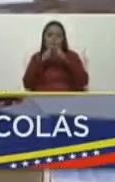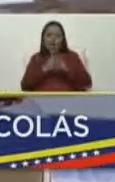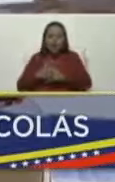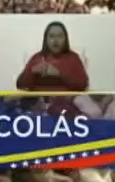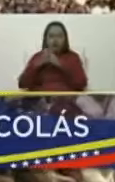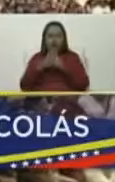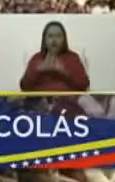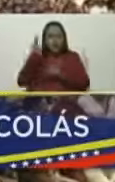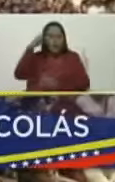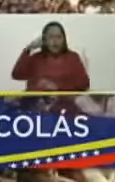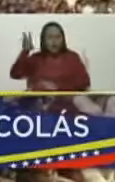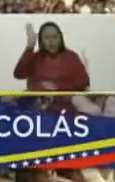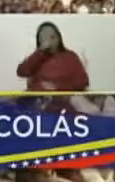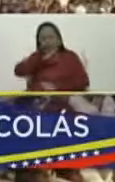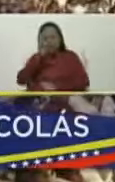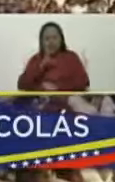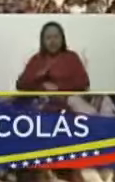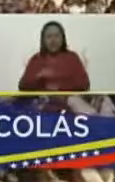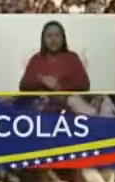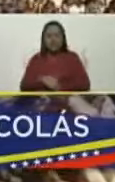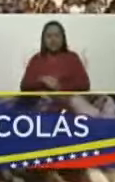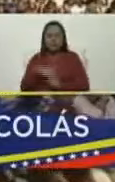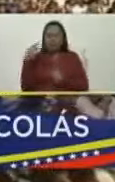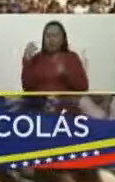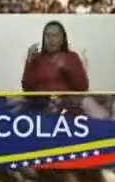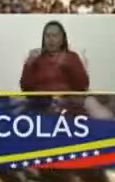a México, a Brasil, etc.